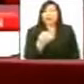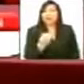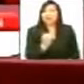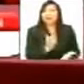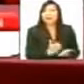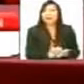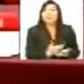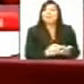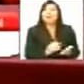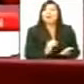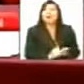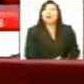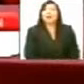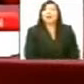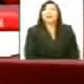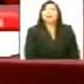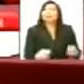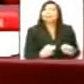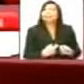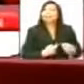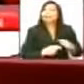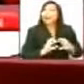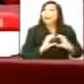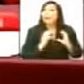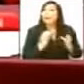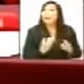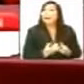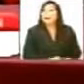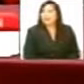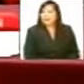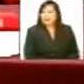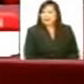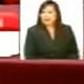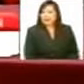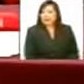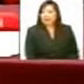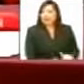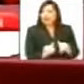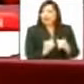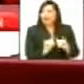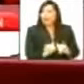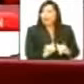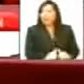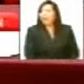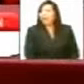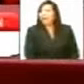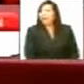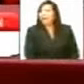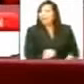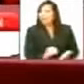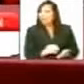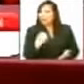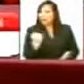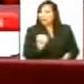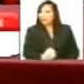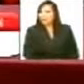reacios con nosotros para que nosotros podamos regresar al Parlamento y defender una legislación más